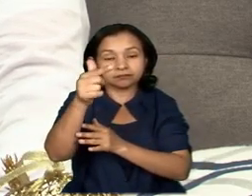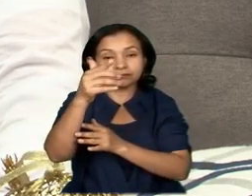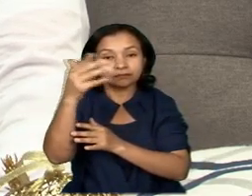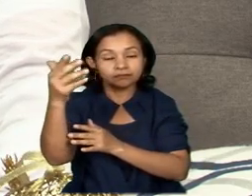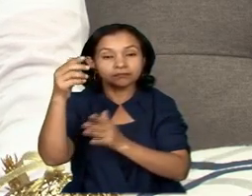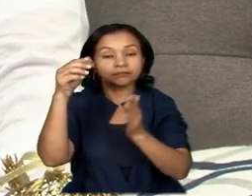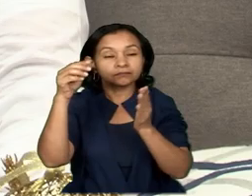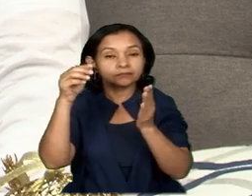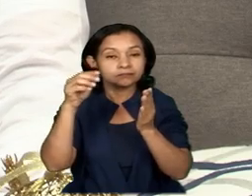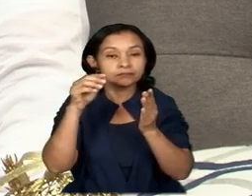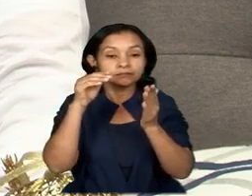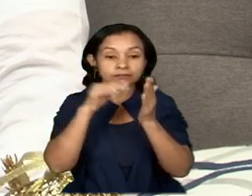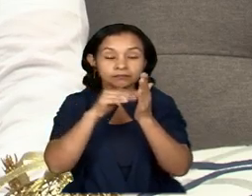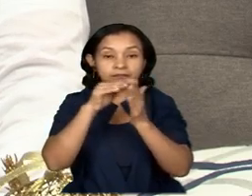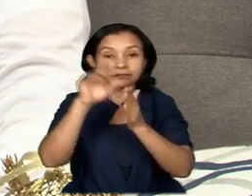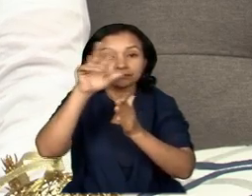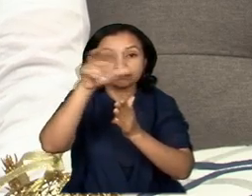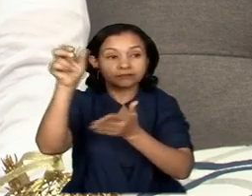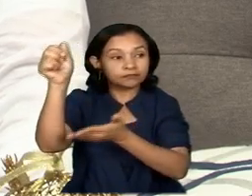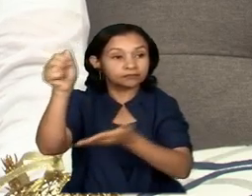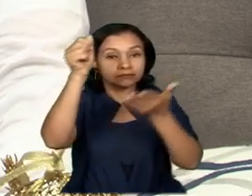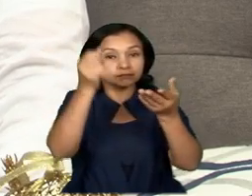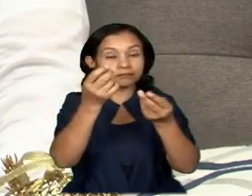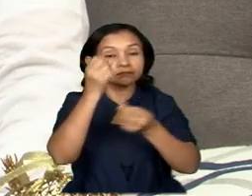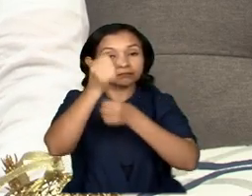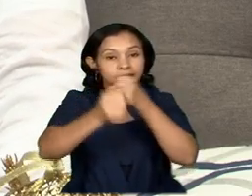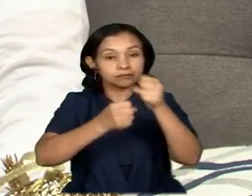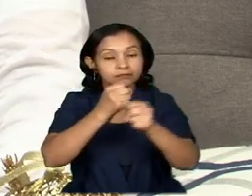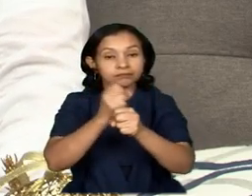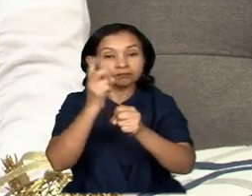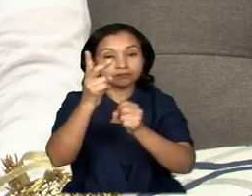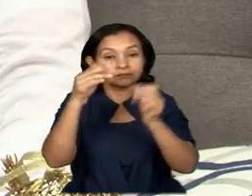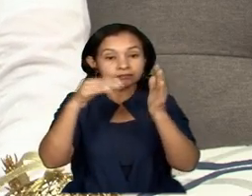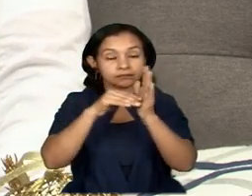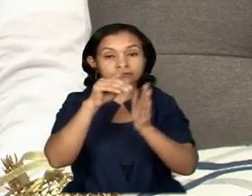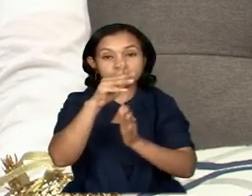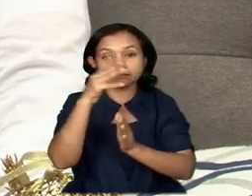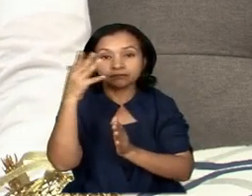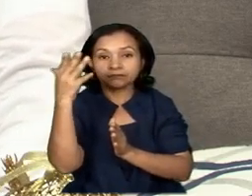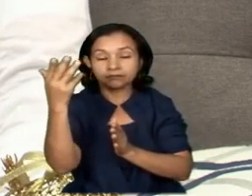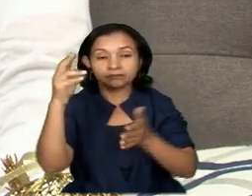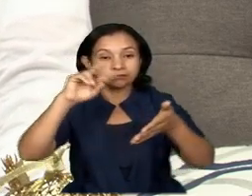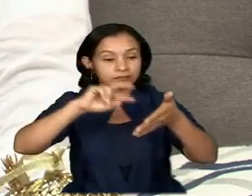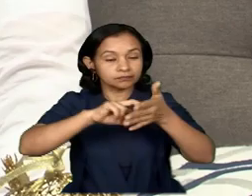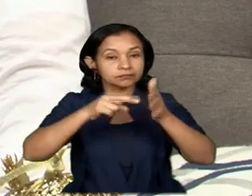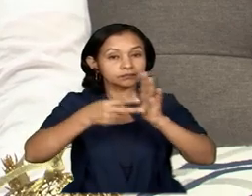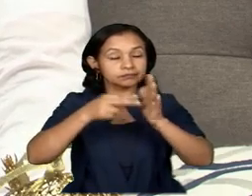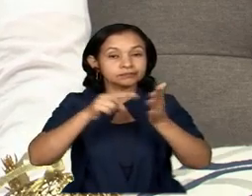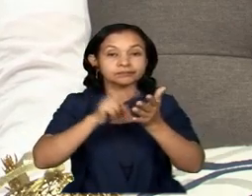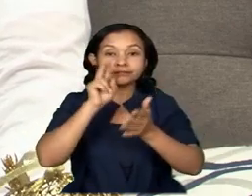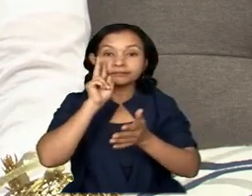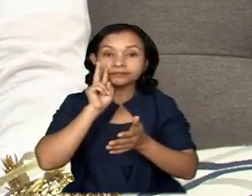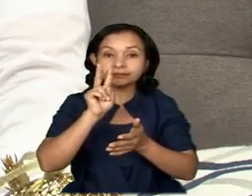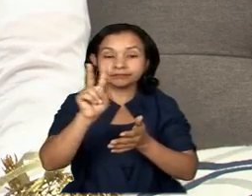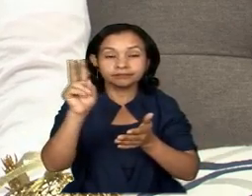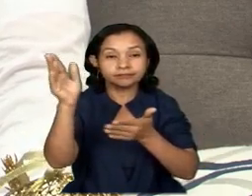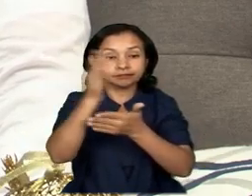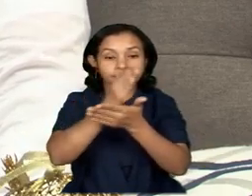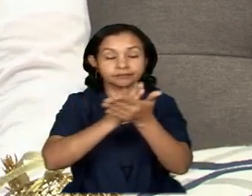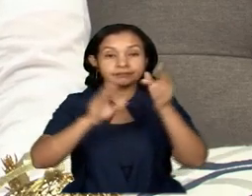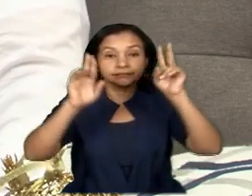14.277.9 millones de Córdoba para el próximo año. Y en ese sentido está proyectado varios temas